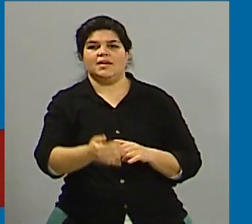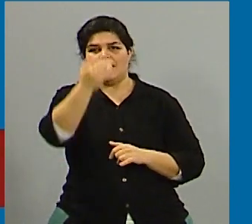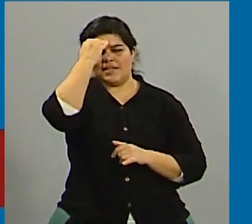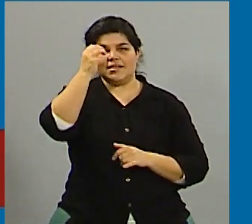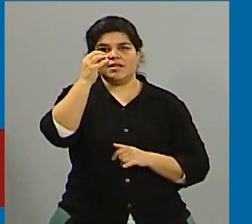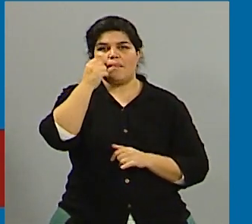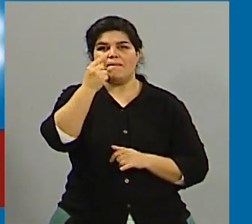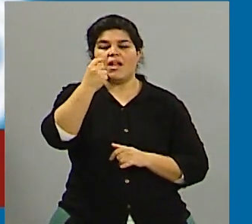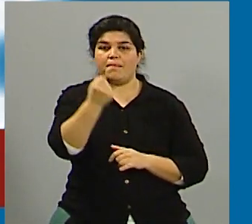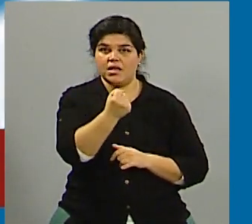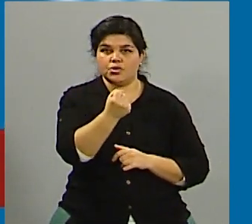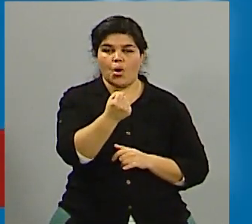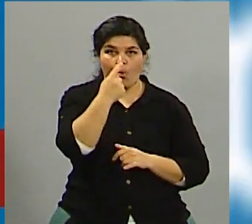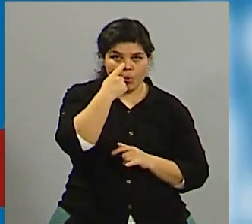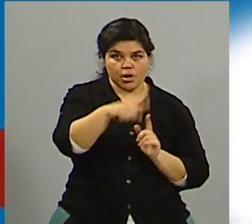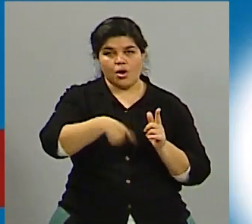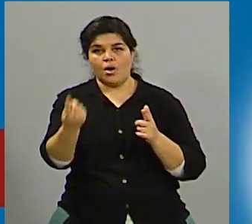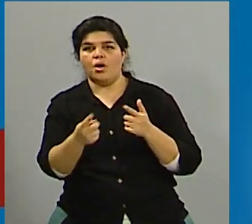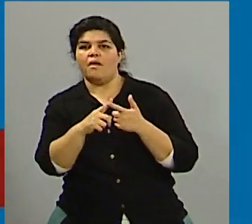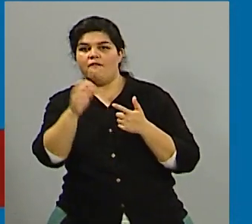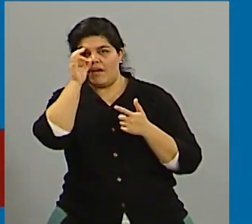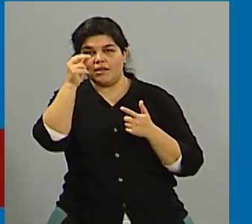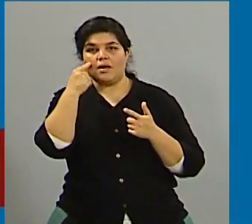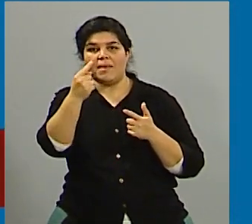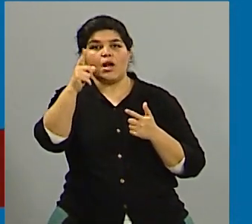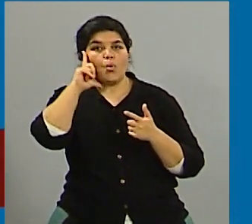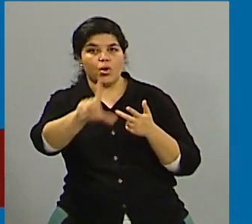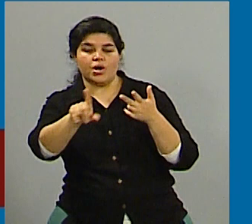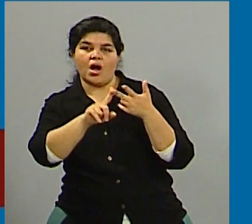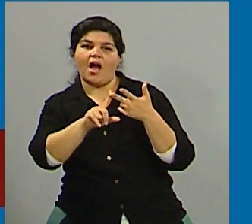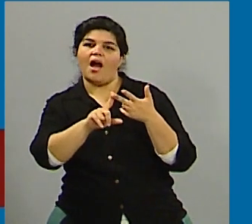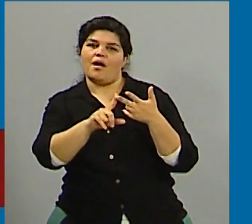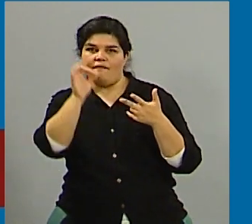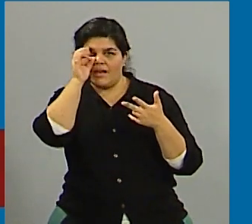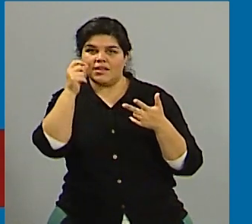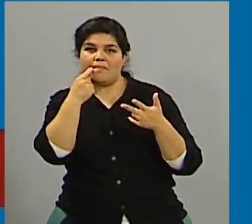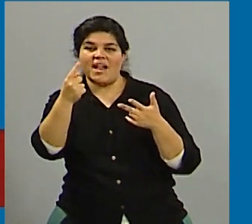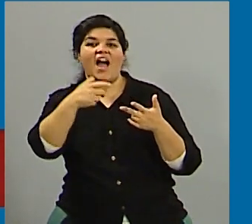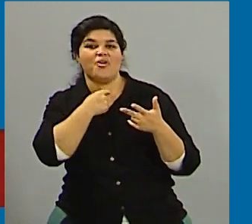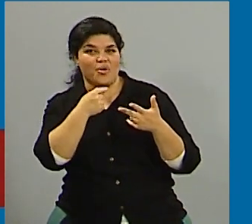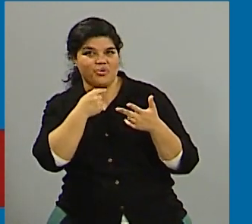17.000 pesos en julio y 20.000 pesos en el mes de agosto. Así que bueno, en el mes de agosto